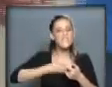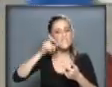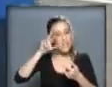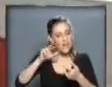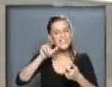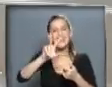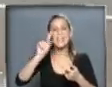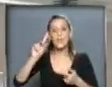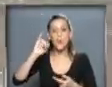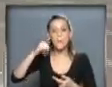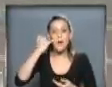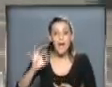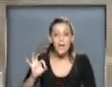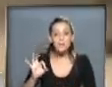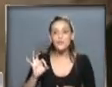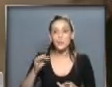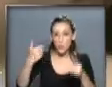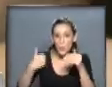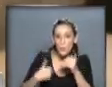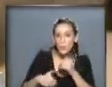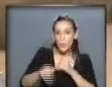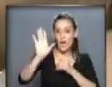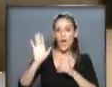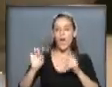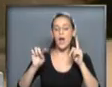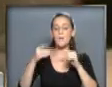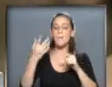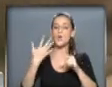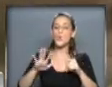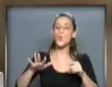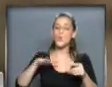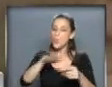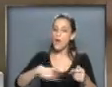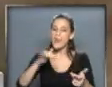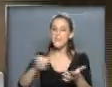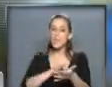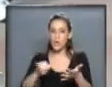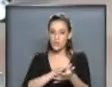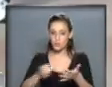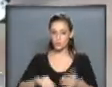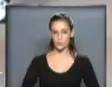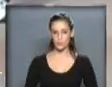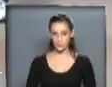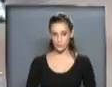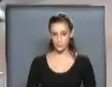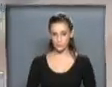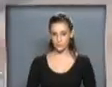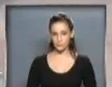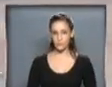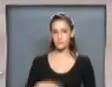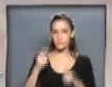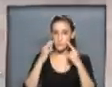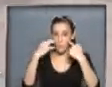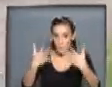disputándolo cuando se dispute la Diamond League, pero en Estados Unidos, en New York. Hoy, en Doha, Qatar, hacía el primer